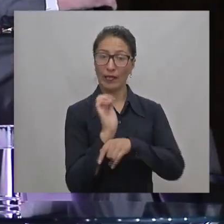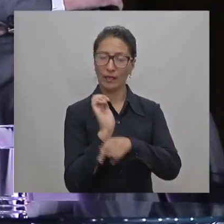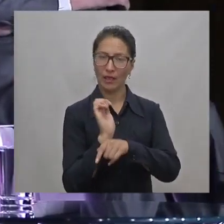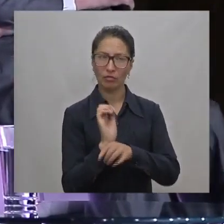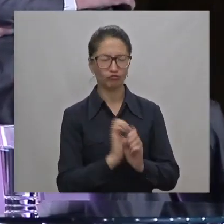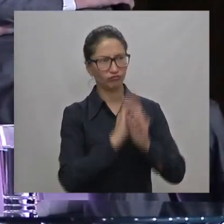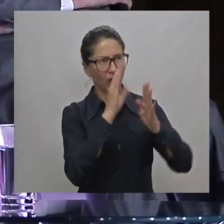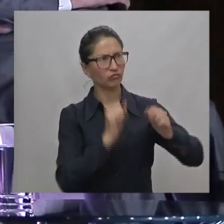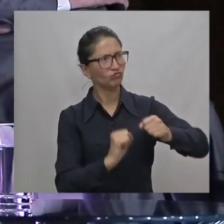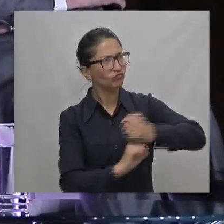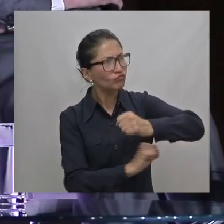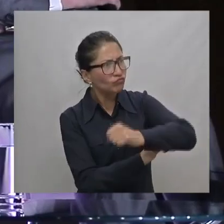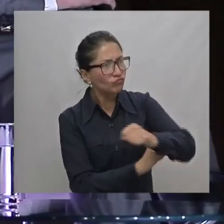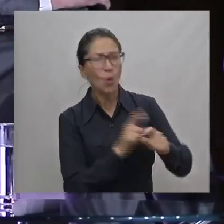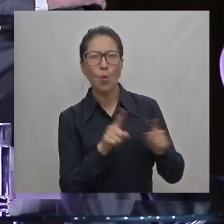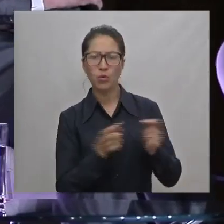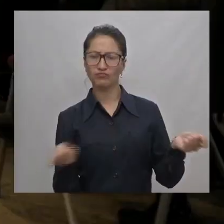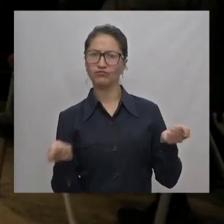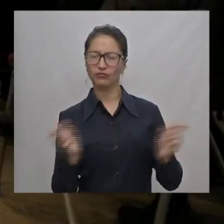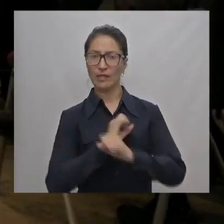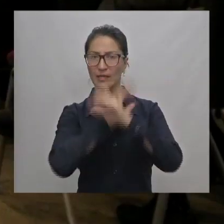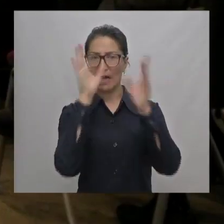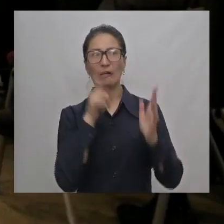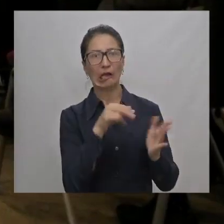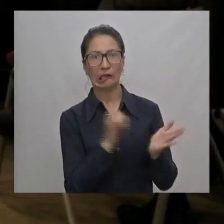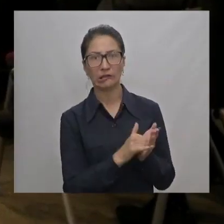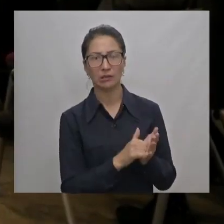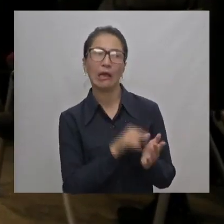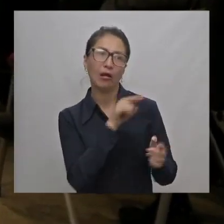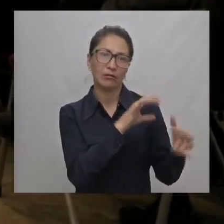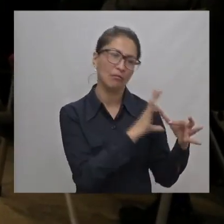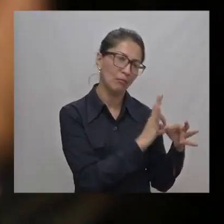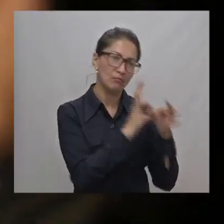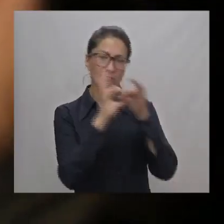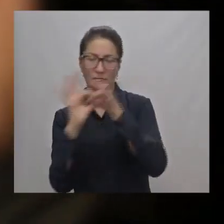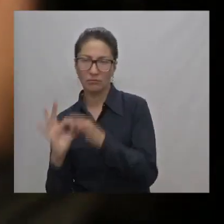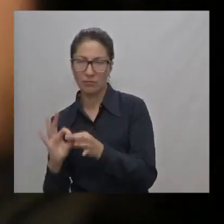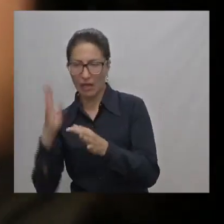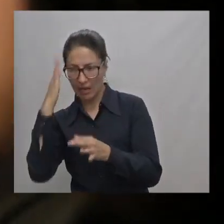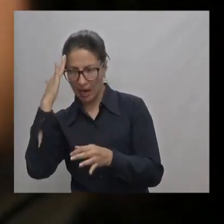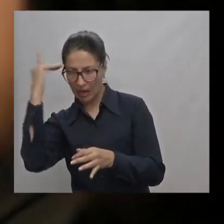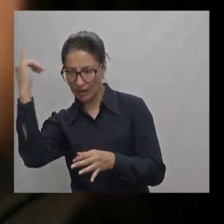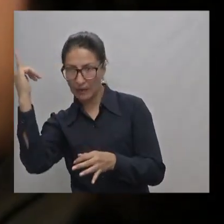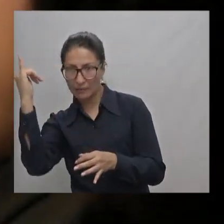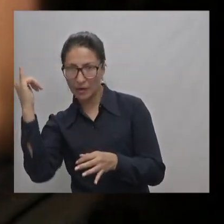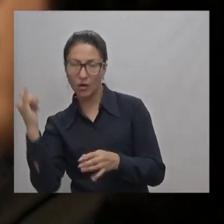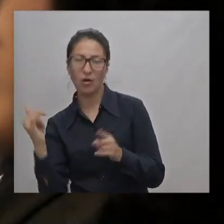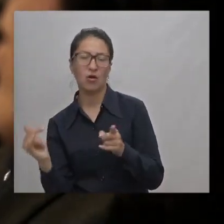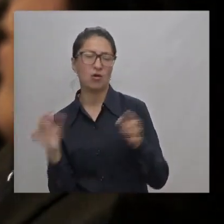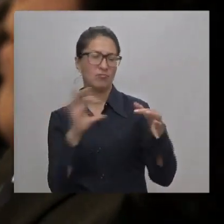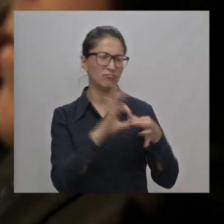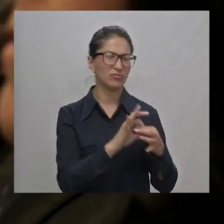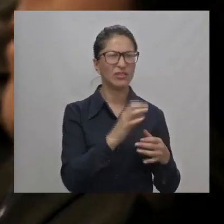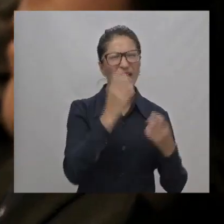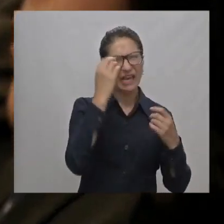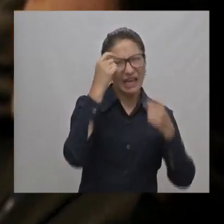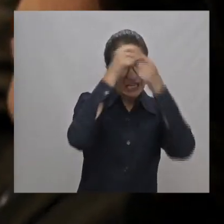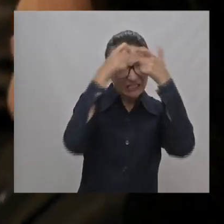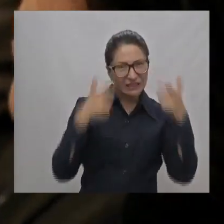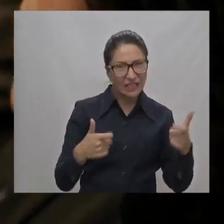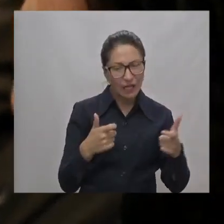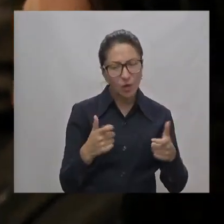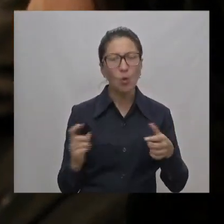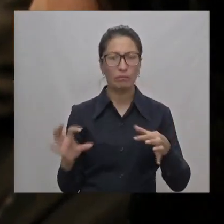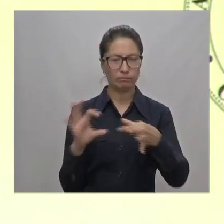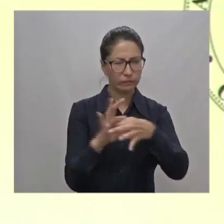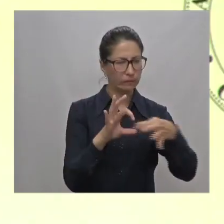sólidas, reglas de juego claras. Con esta iniciativa se estableció un vínculo entre el sector académico y quienes administran las entidades del